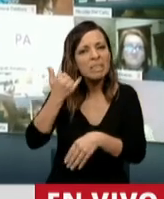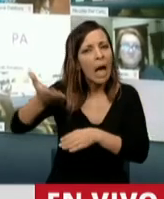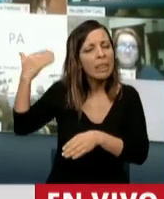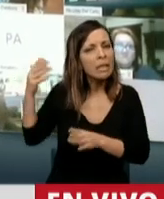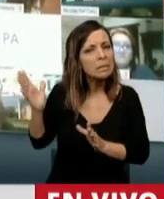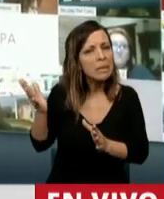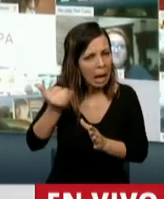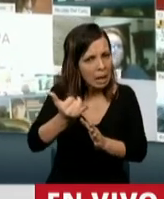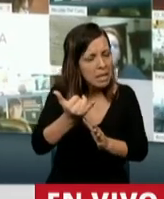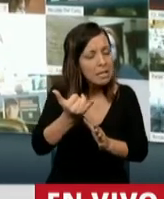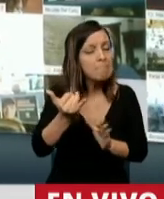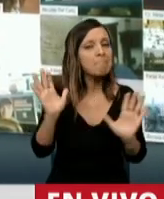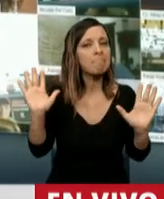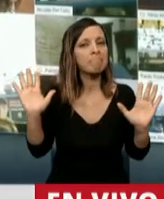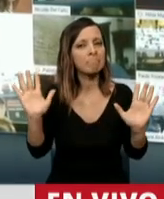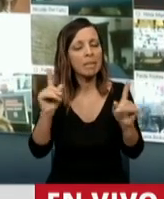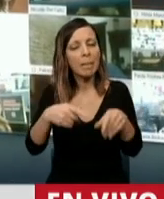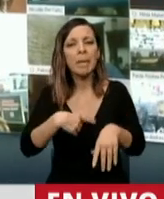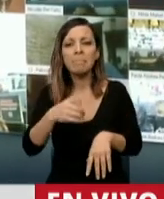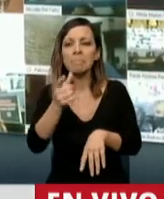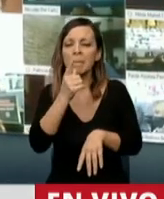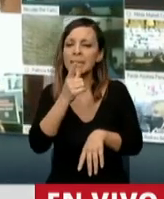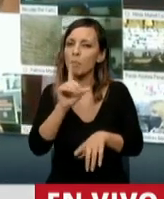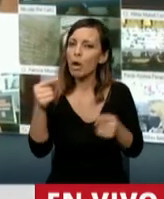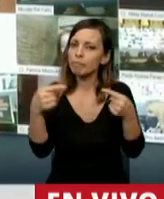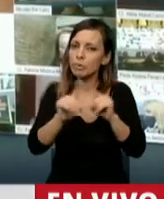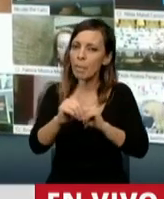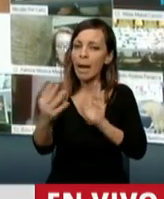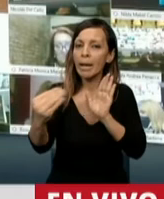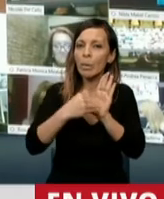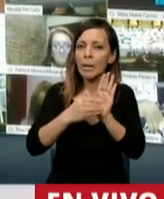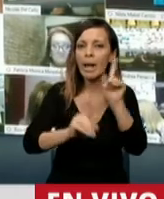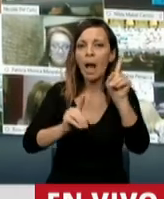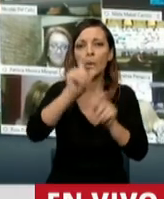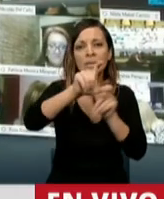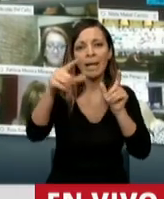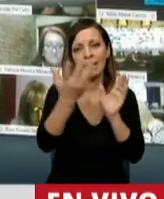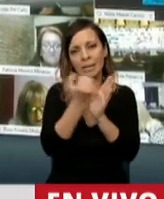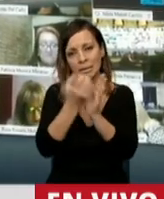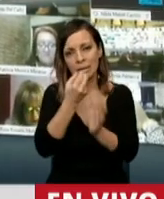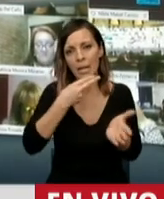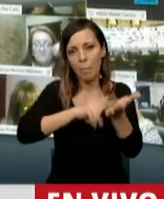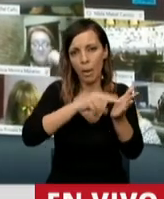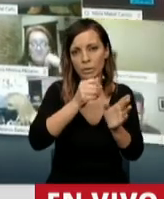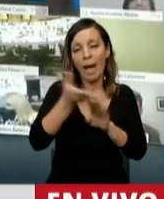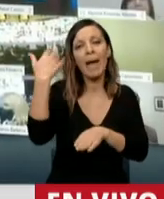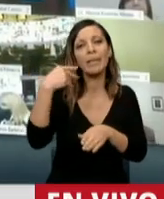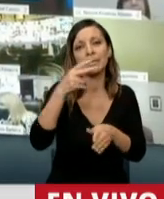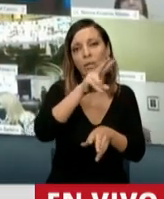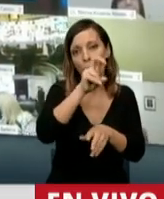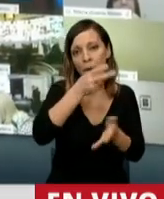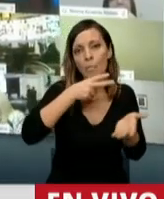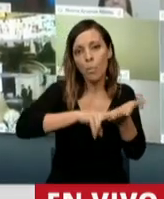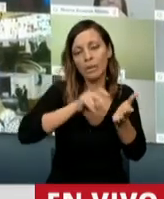presidente, me parece razonable incluir a determinados agentes de retención, que es decir, que percibían un tributo